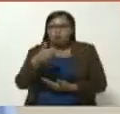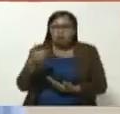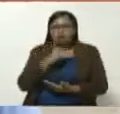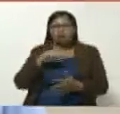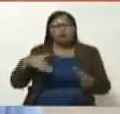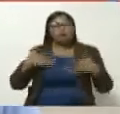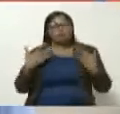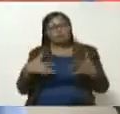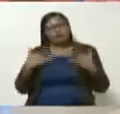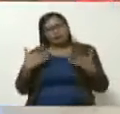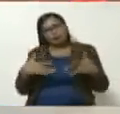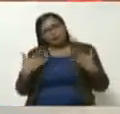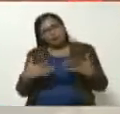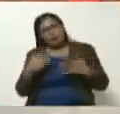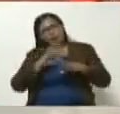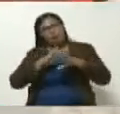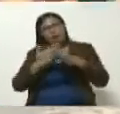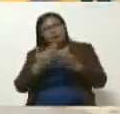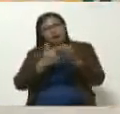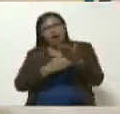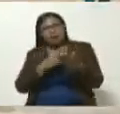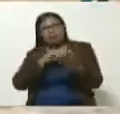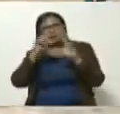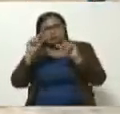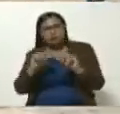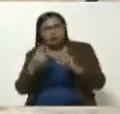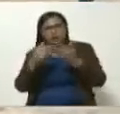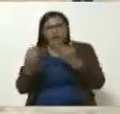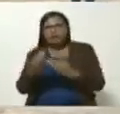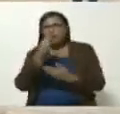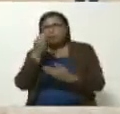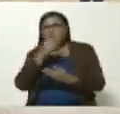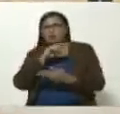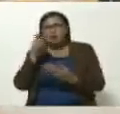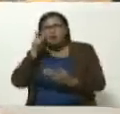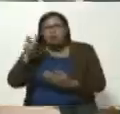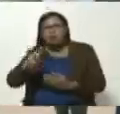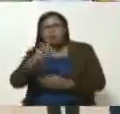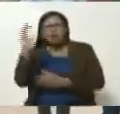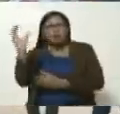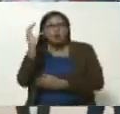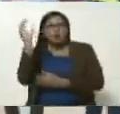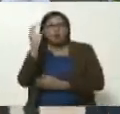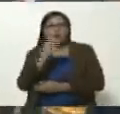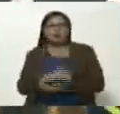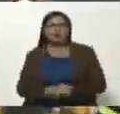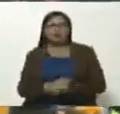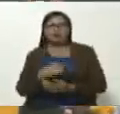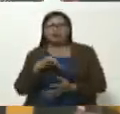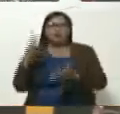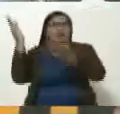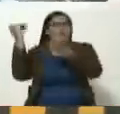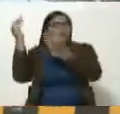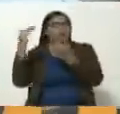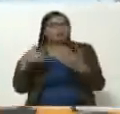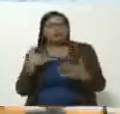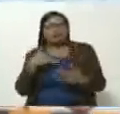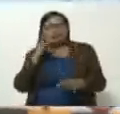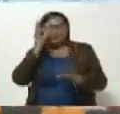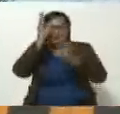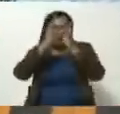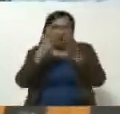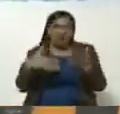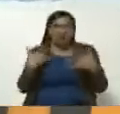contentos porque eso hace reducir los costos de la alimentación del pueblo colombiano. No, esperanza, fe y